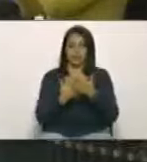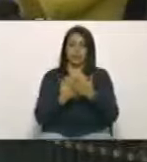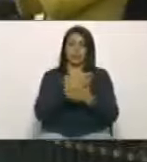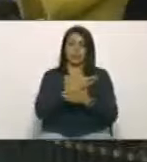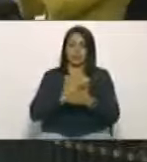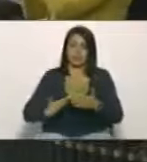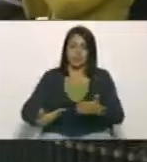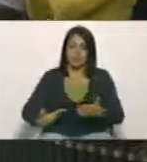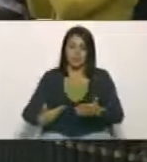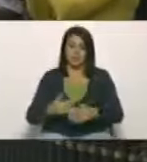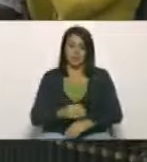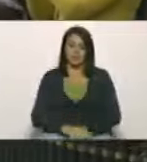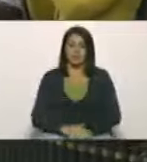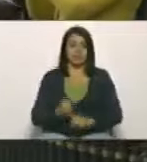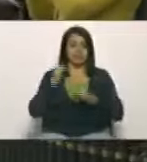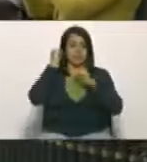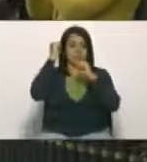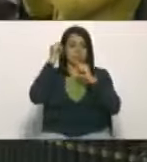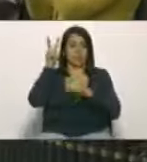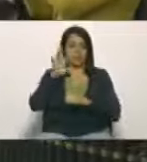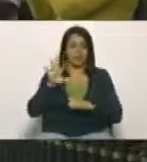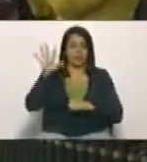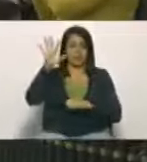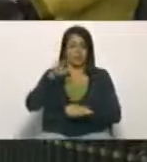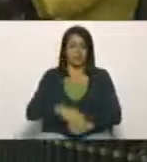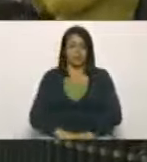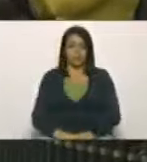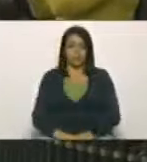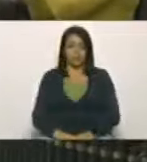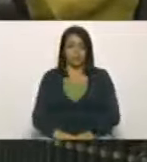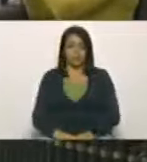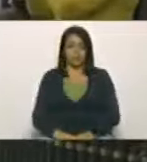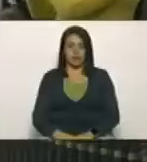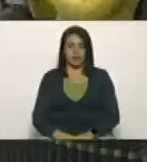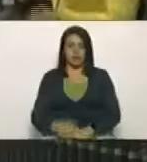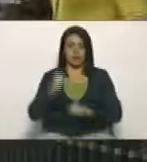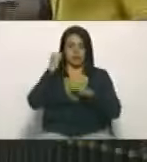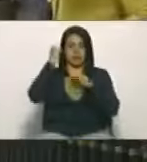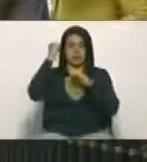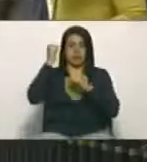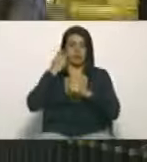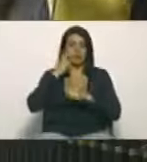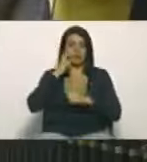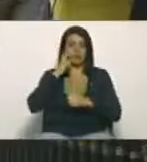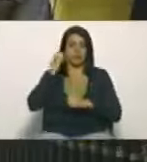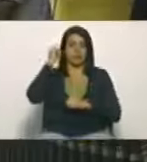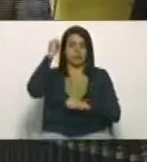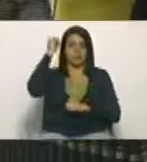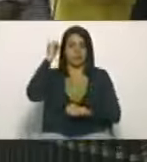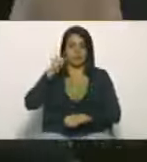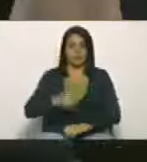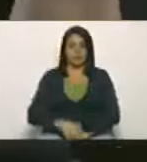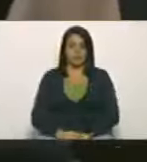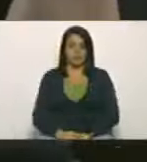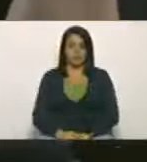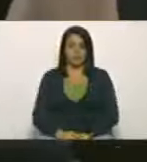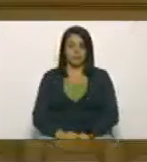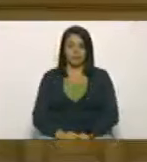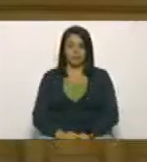presidente. ¡Que viva Venezuela! ¡Que viva el cacao venezolano! ¡Que viva!